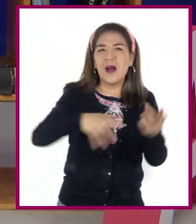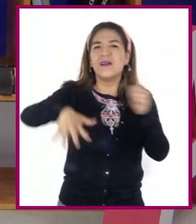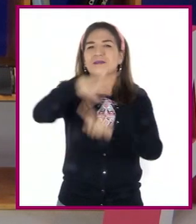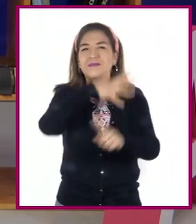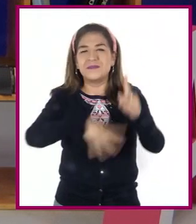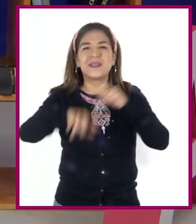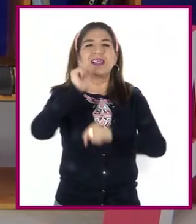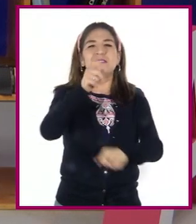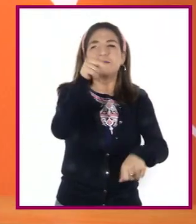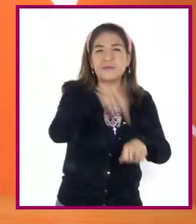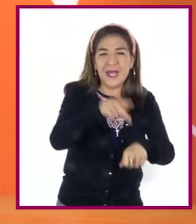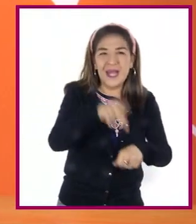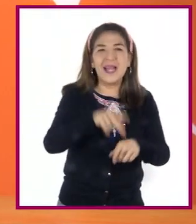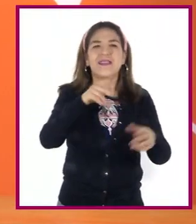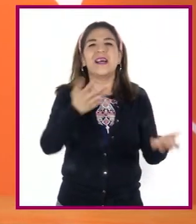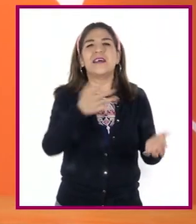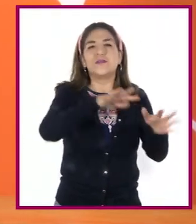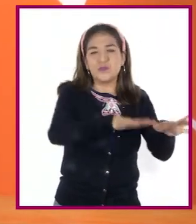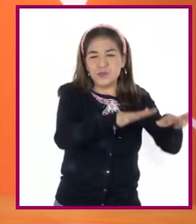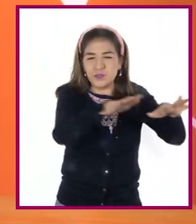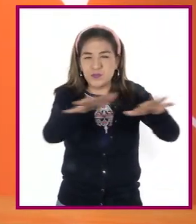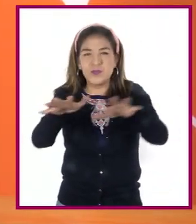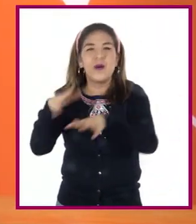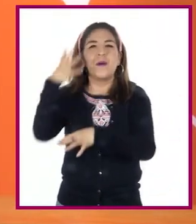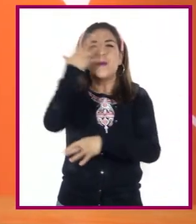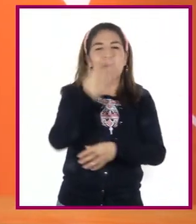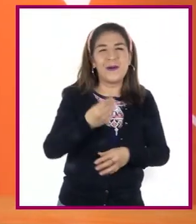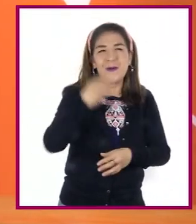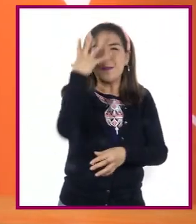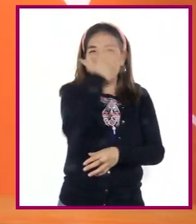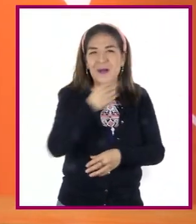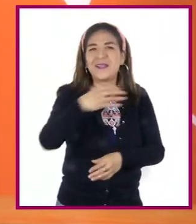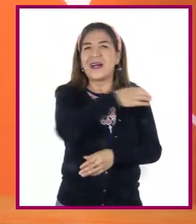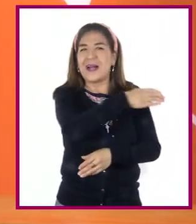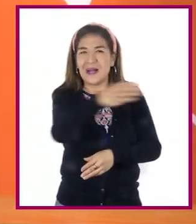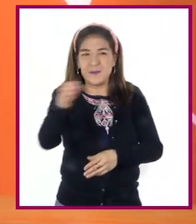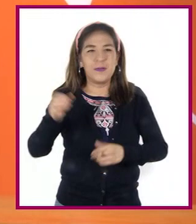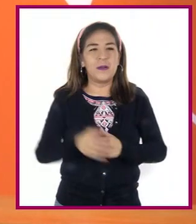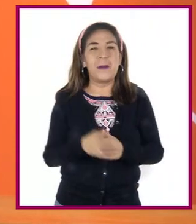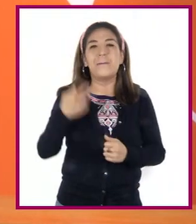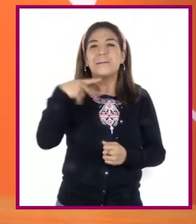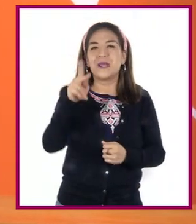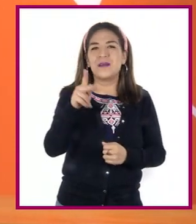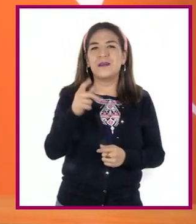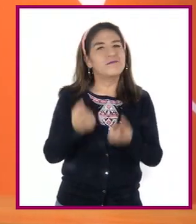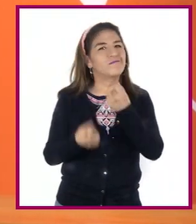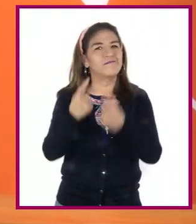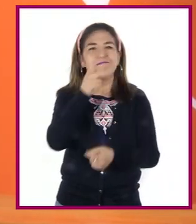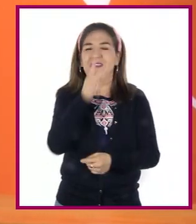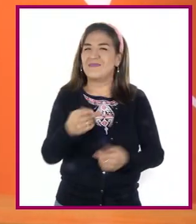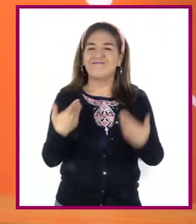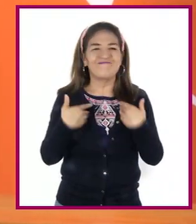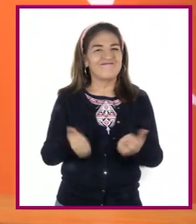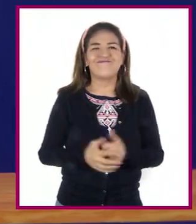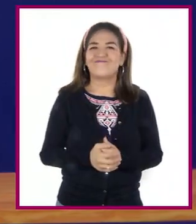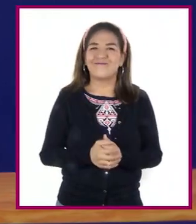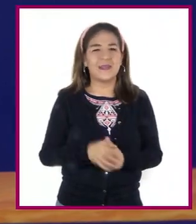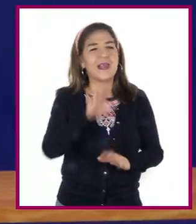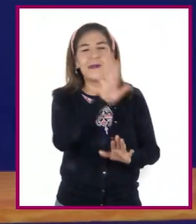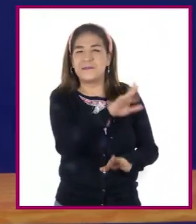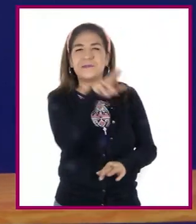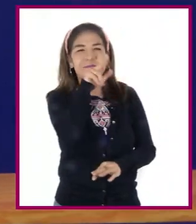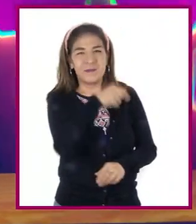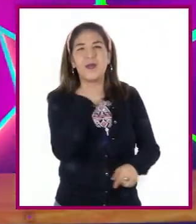las piedras, el valle y el camino, pero hay otras palabras que no entiendo. No te preocupes,